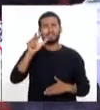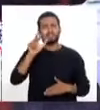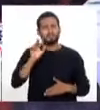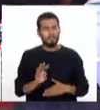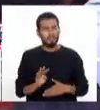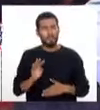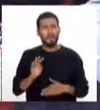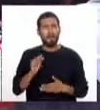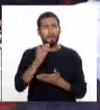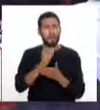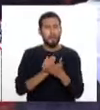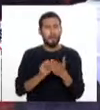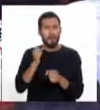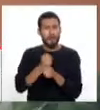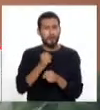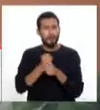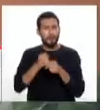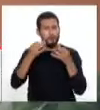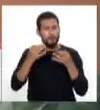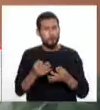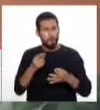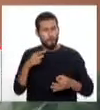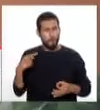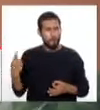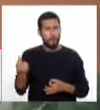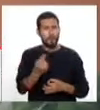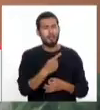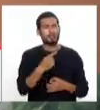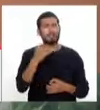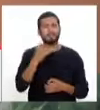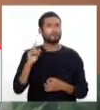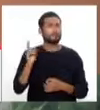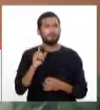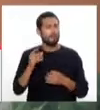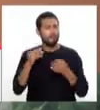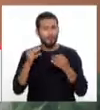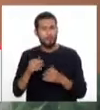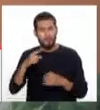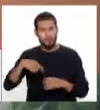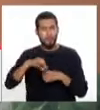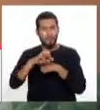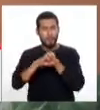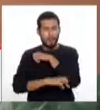partes del empleo formal e informal del país.